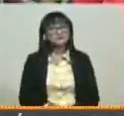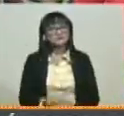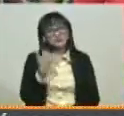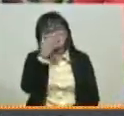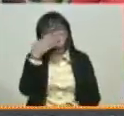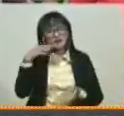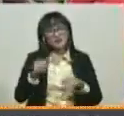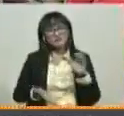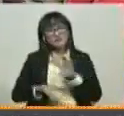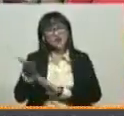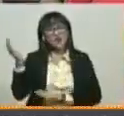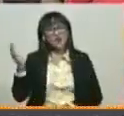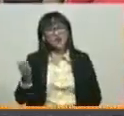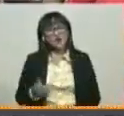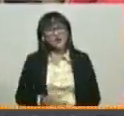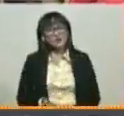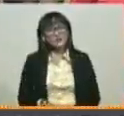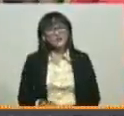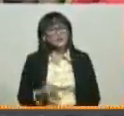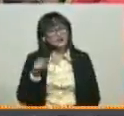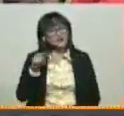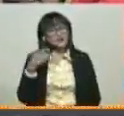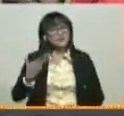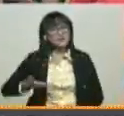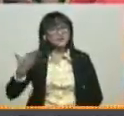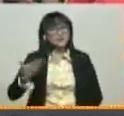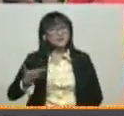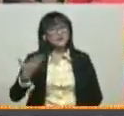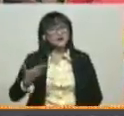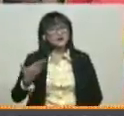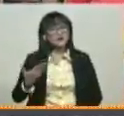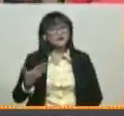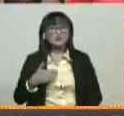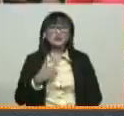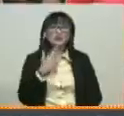Por eso es tan importante, y yo lo digo,